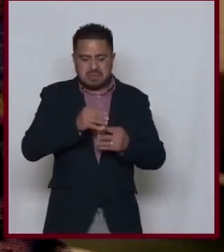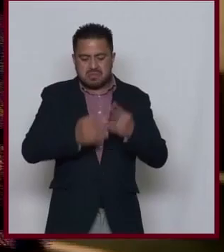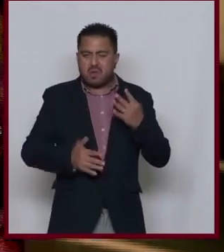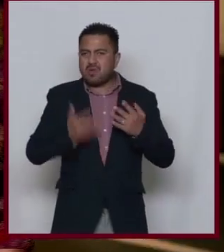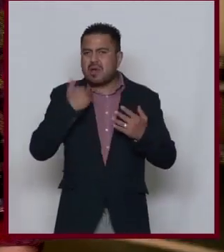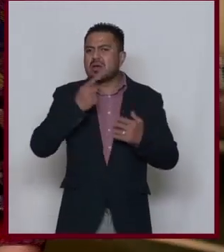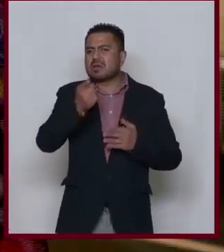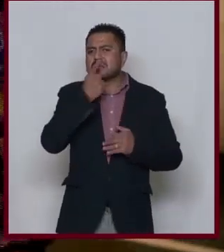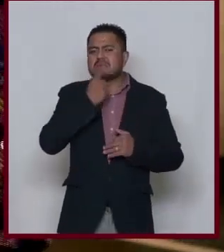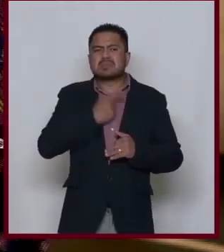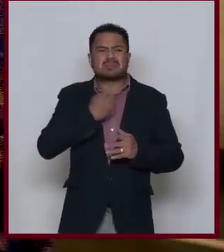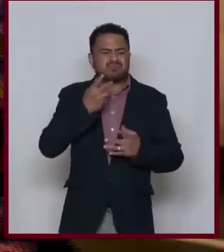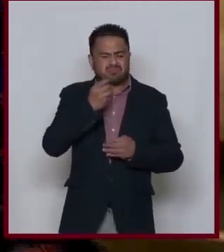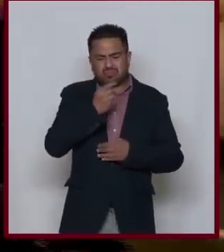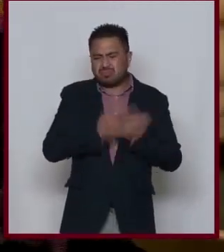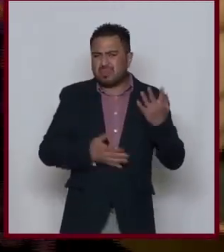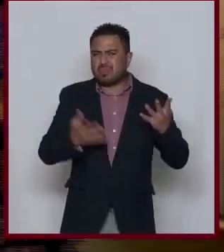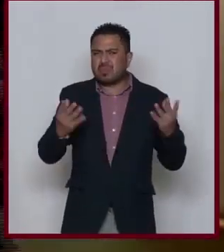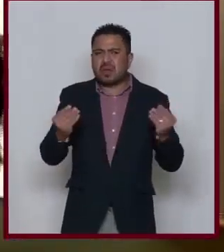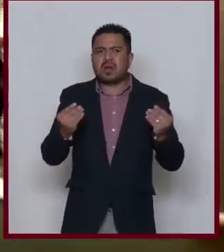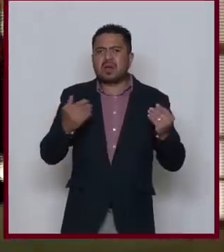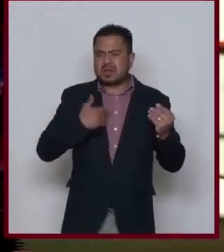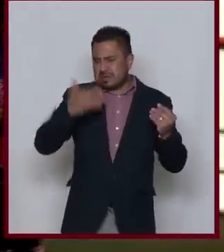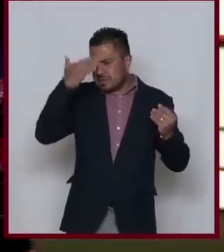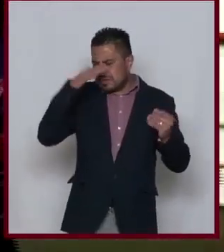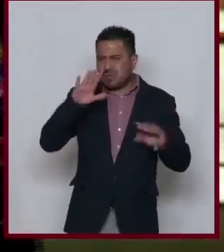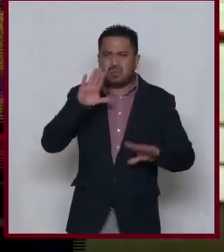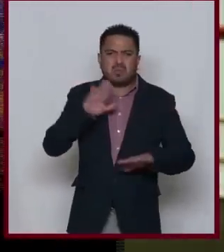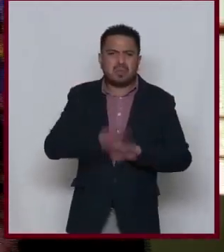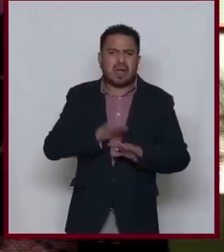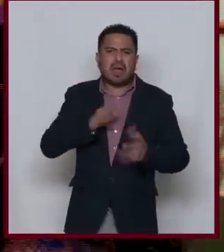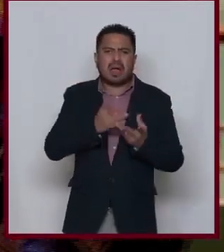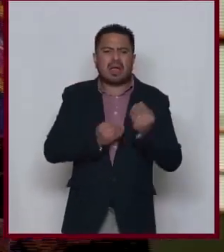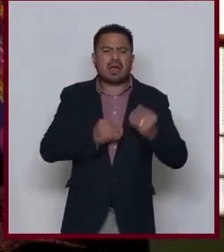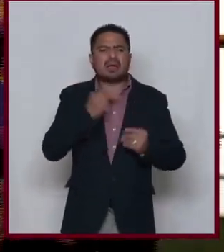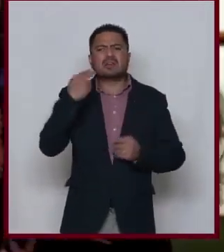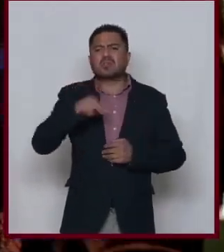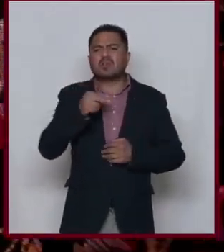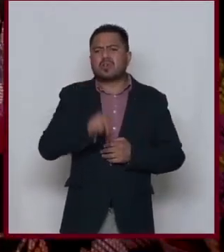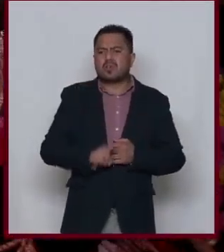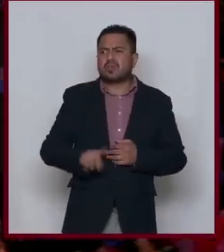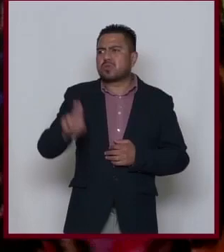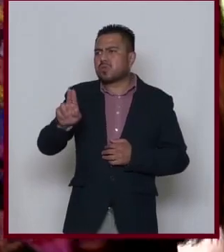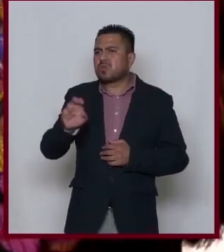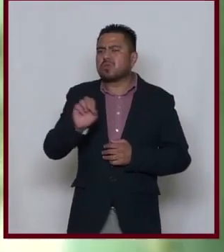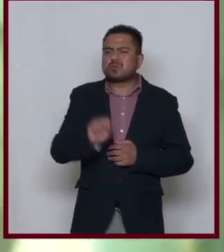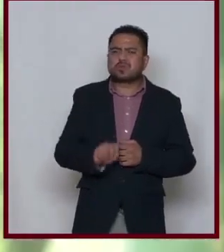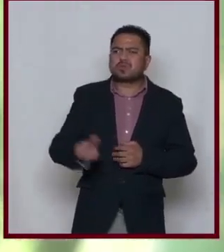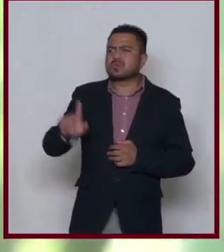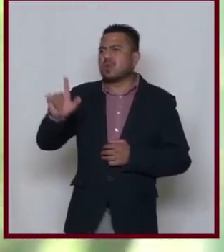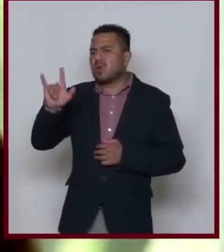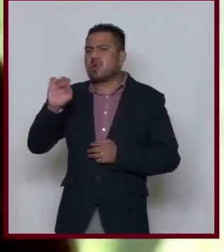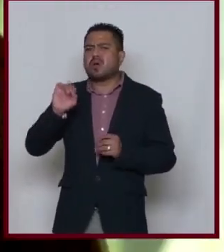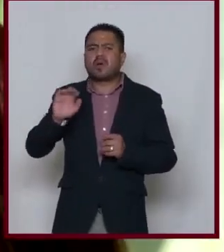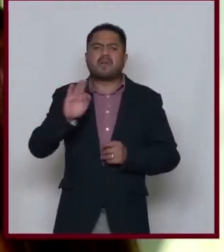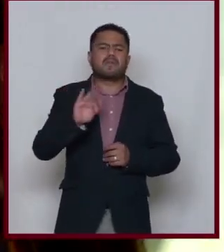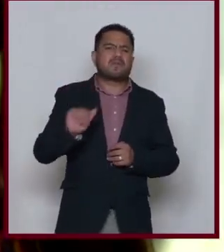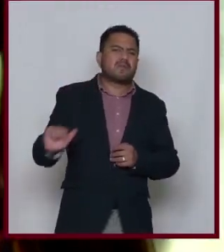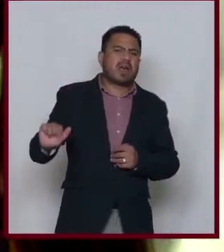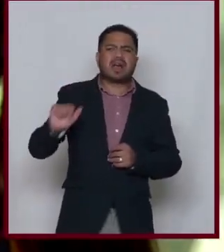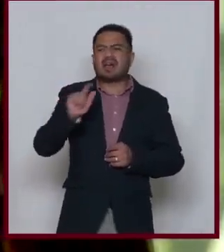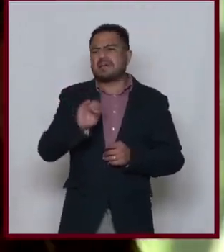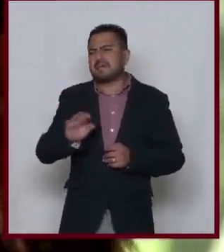tú me habías dicho que eran varias. Y que yo sepa, no hay notas que se llamen do, o sul, o fe, o